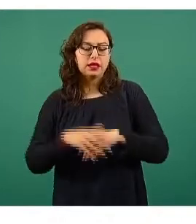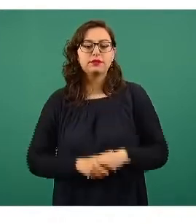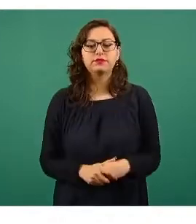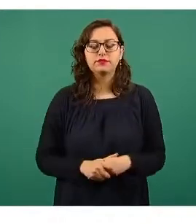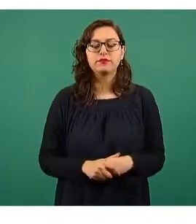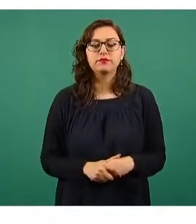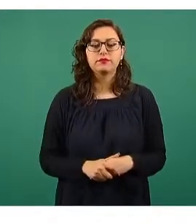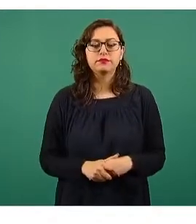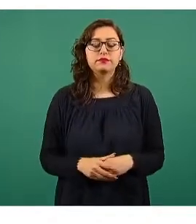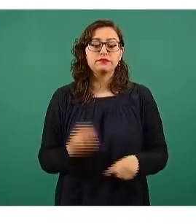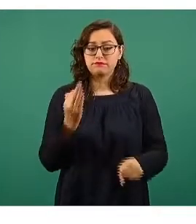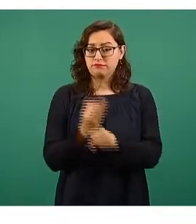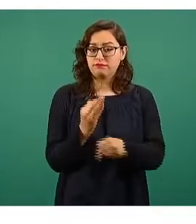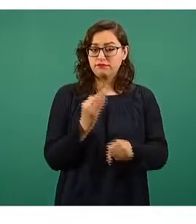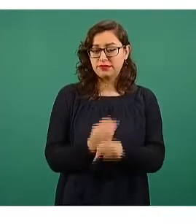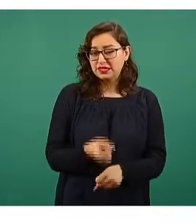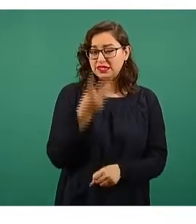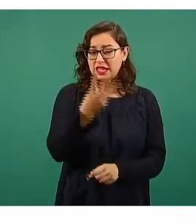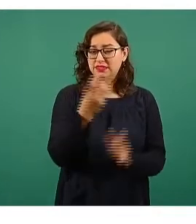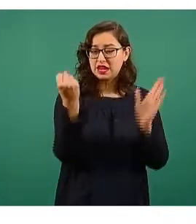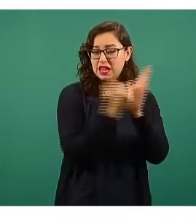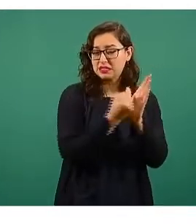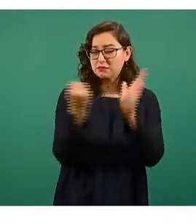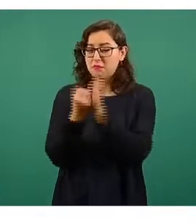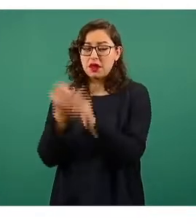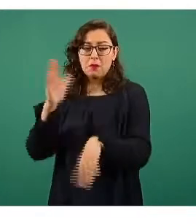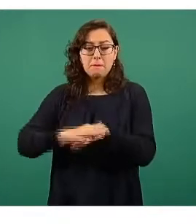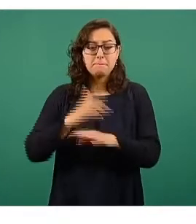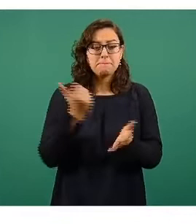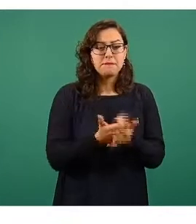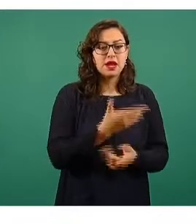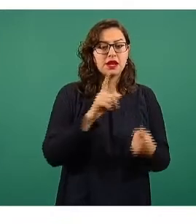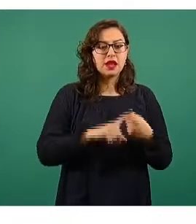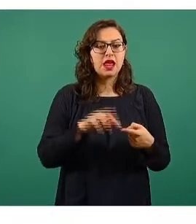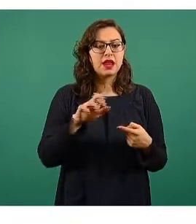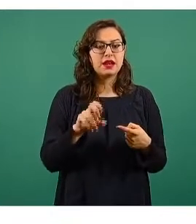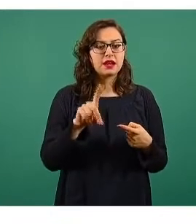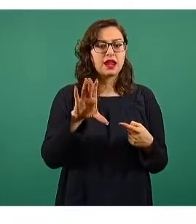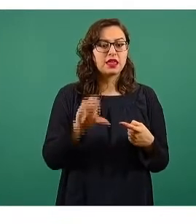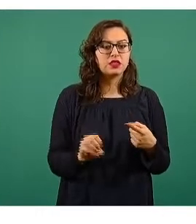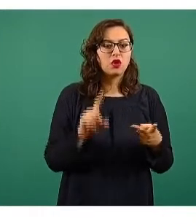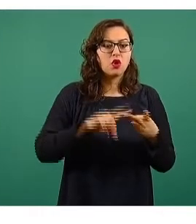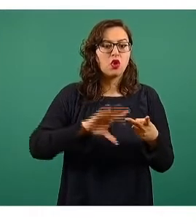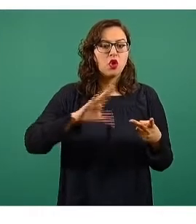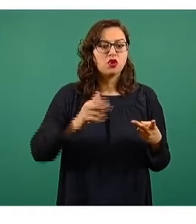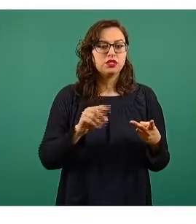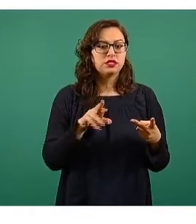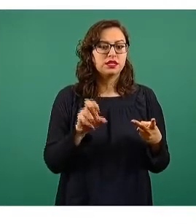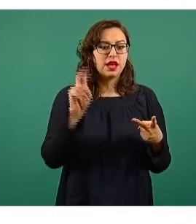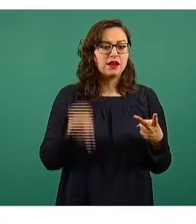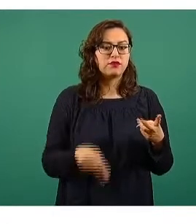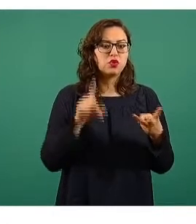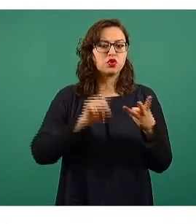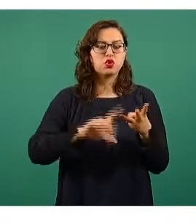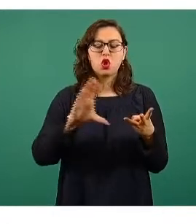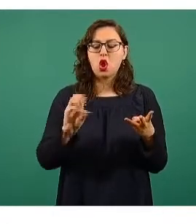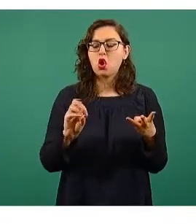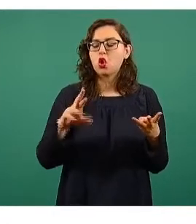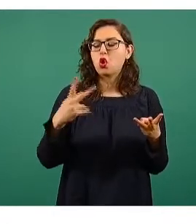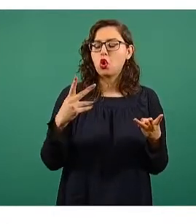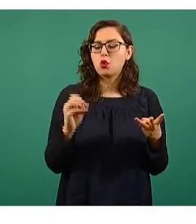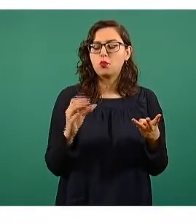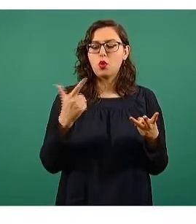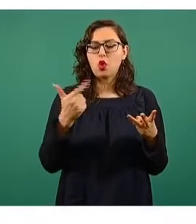tres marcas con los precios más altos en esta semana fueron Redco, Chevron, ahora entró Corpo Gas a los tres más